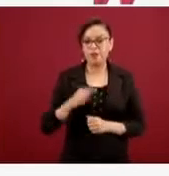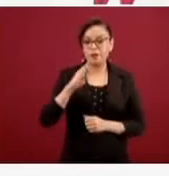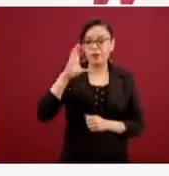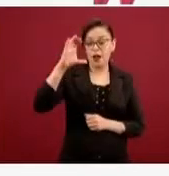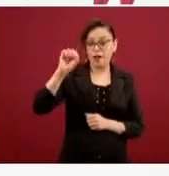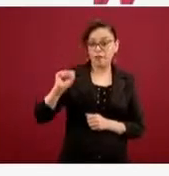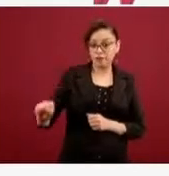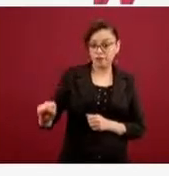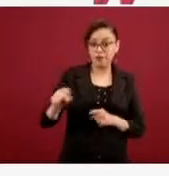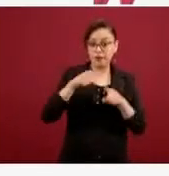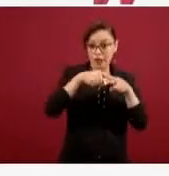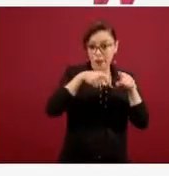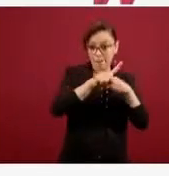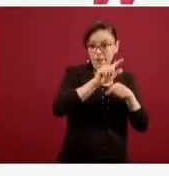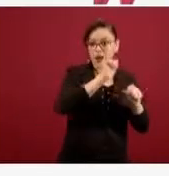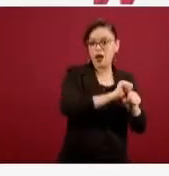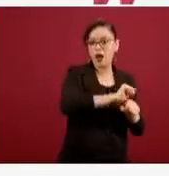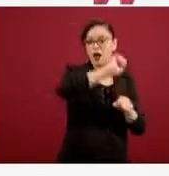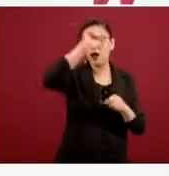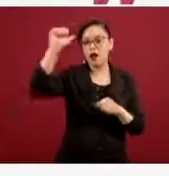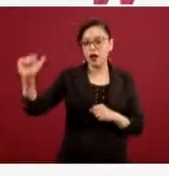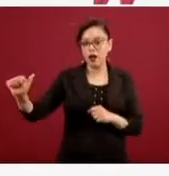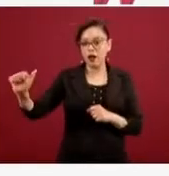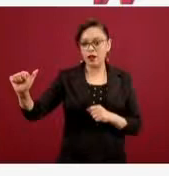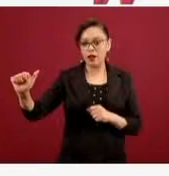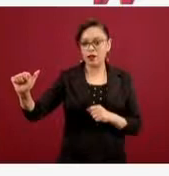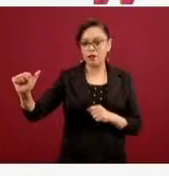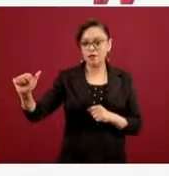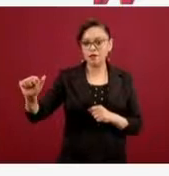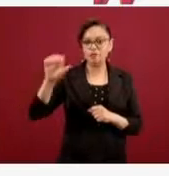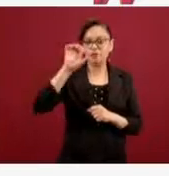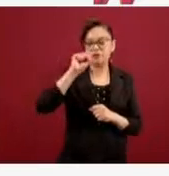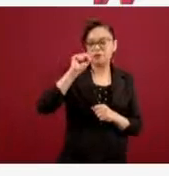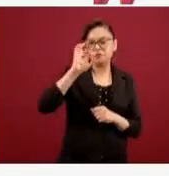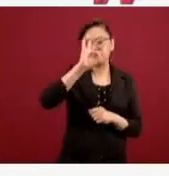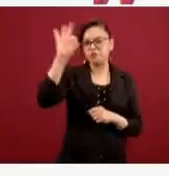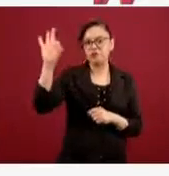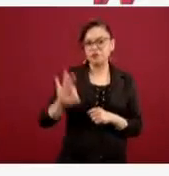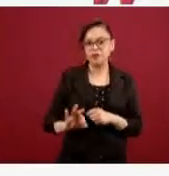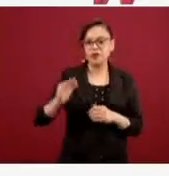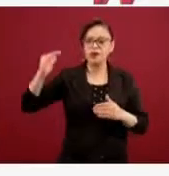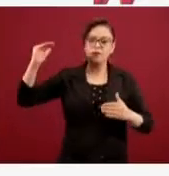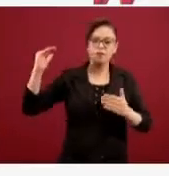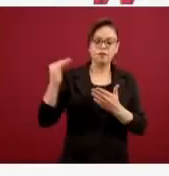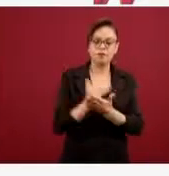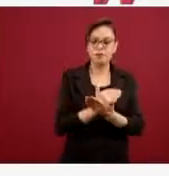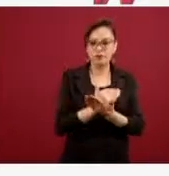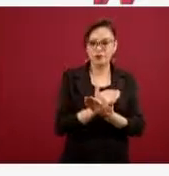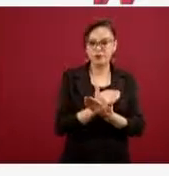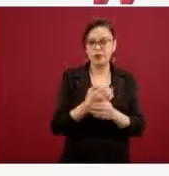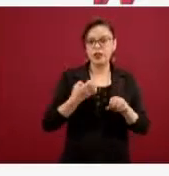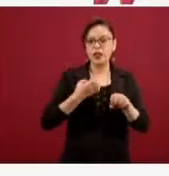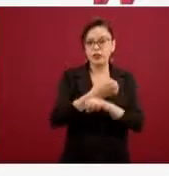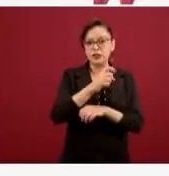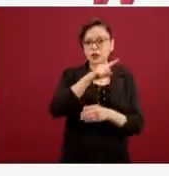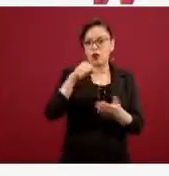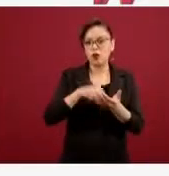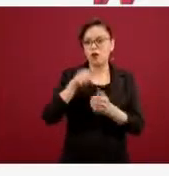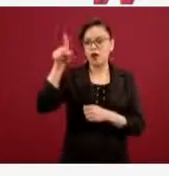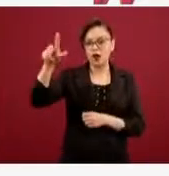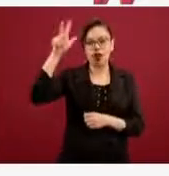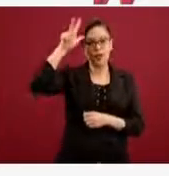así paulatinamente hasta un 60% de reducción del estado de